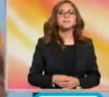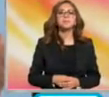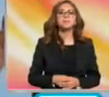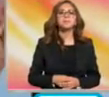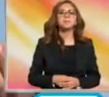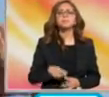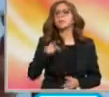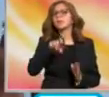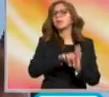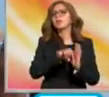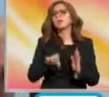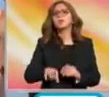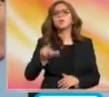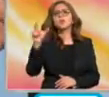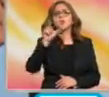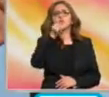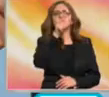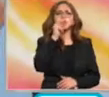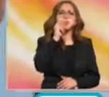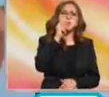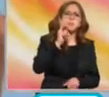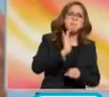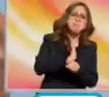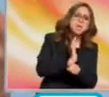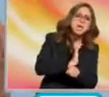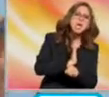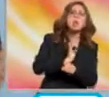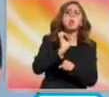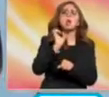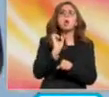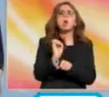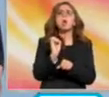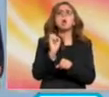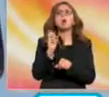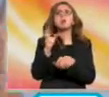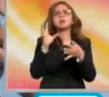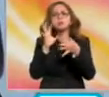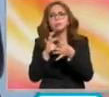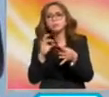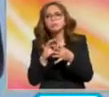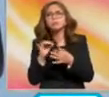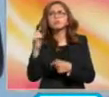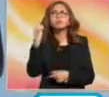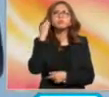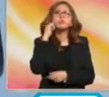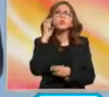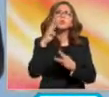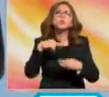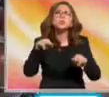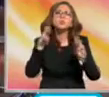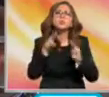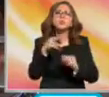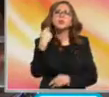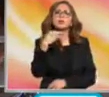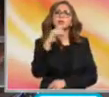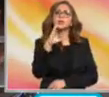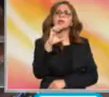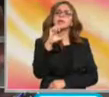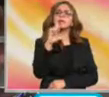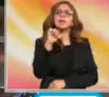ustedes recuerdan cuando en las pelis o cuando, digamos, hay referencias en la comedia, ¿no? A la música clásica. Sí, claro.